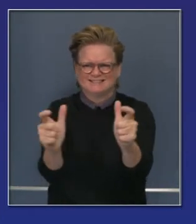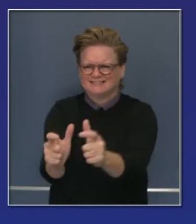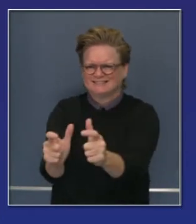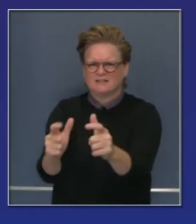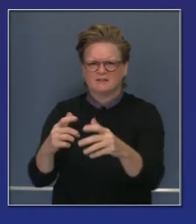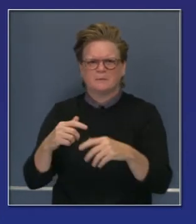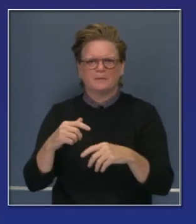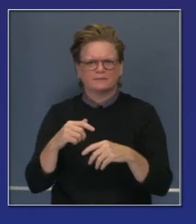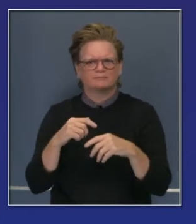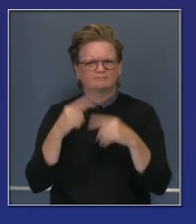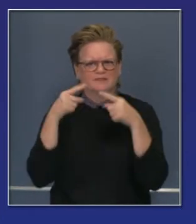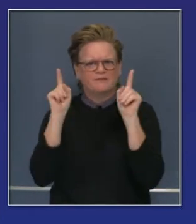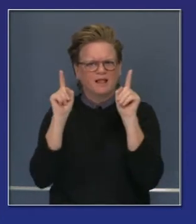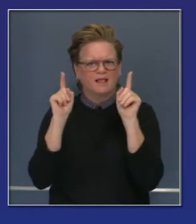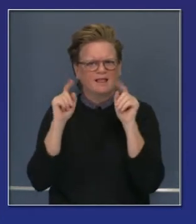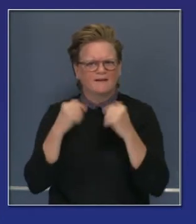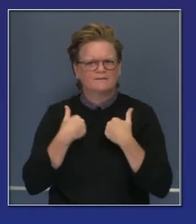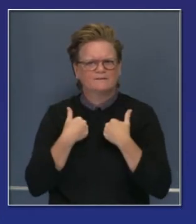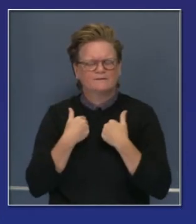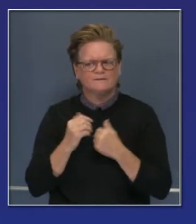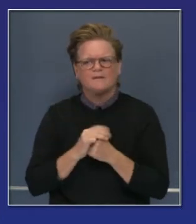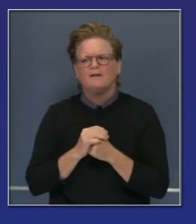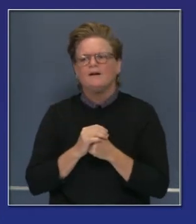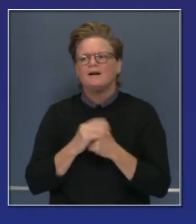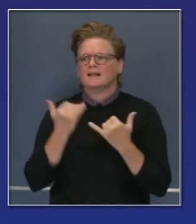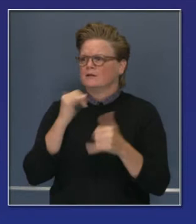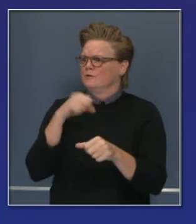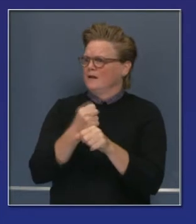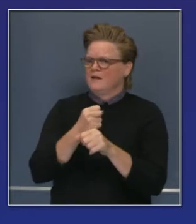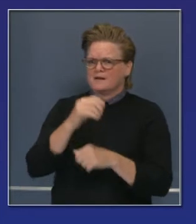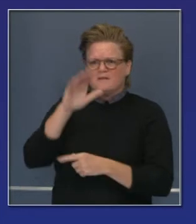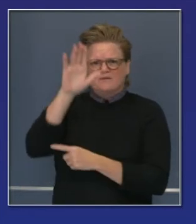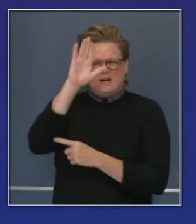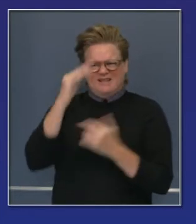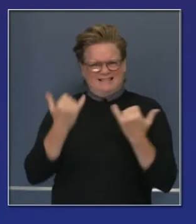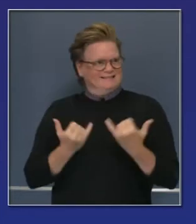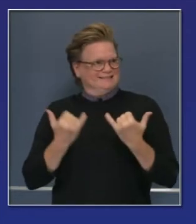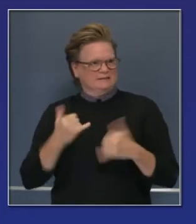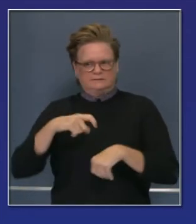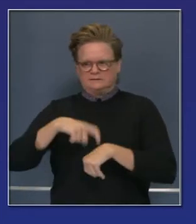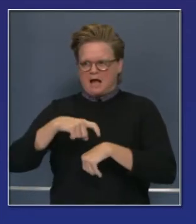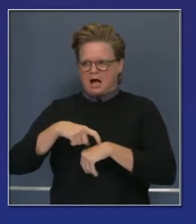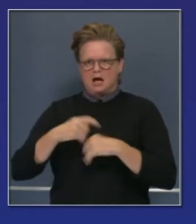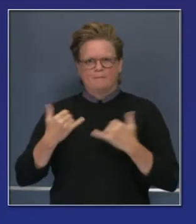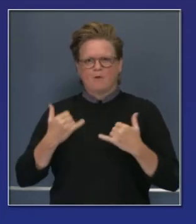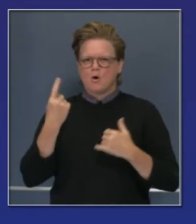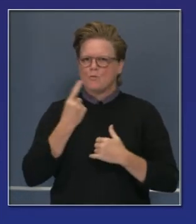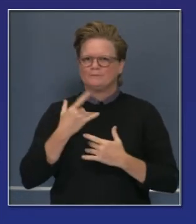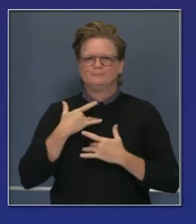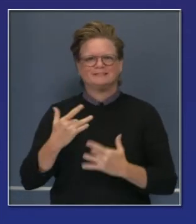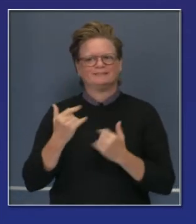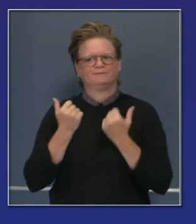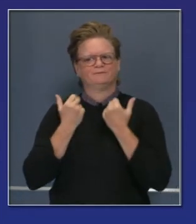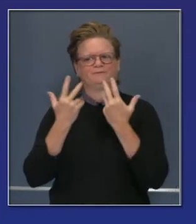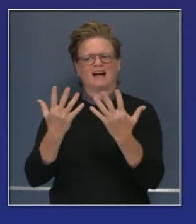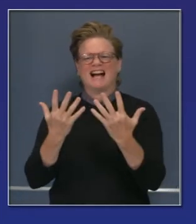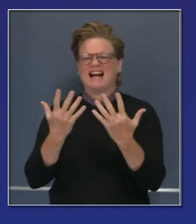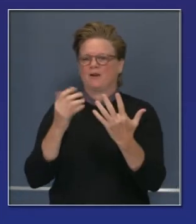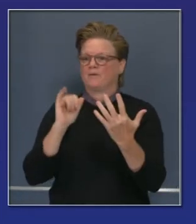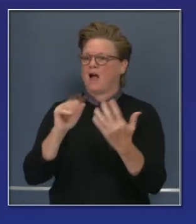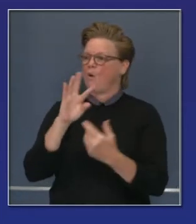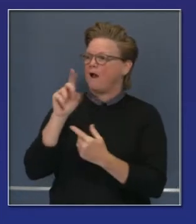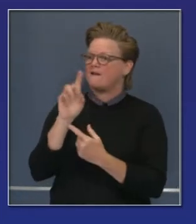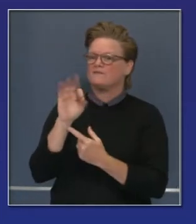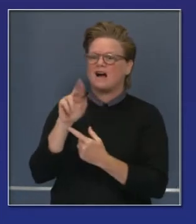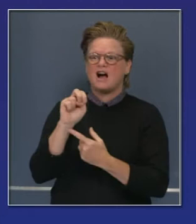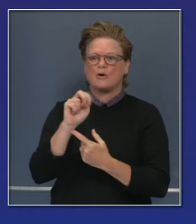vigilancia constante que se requiere actualmente, particularmente en esta temporada del año. Todo el trabajo que hace Cal